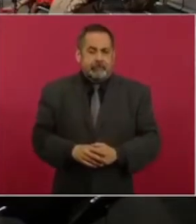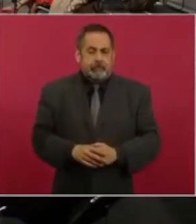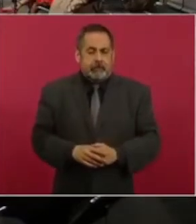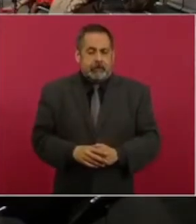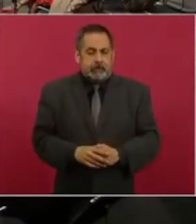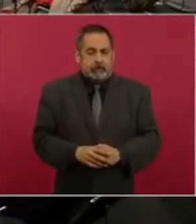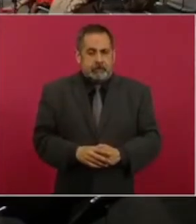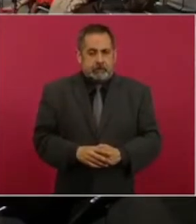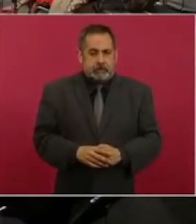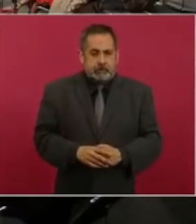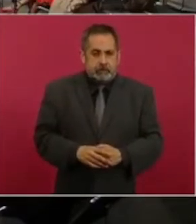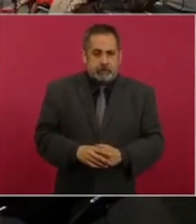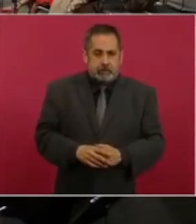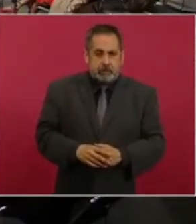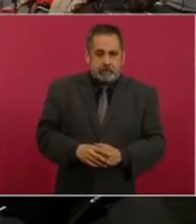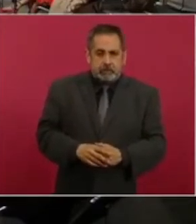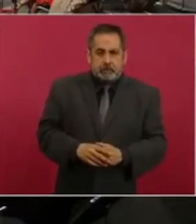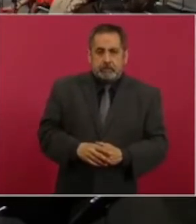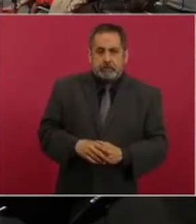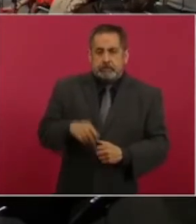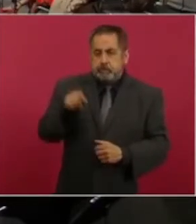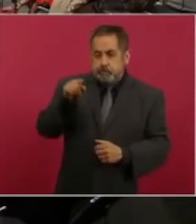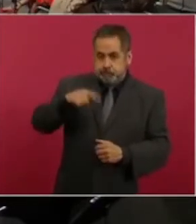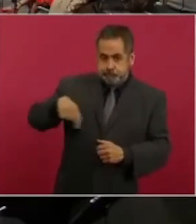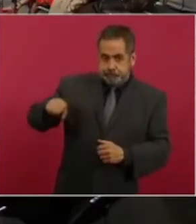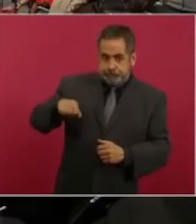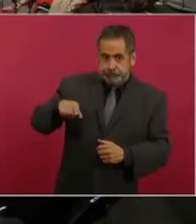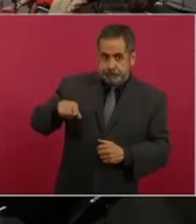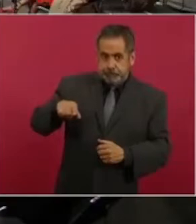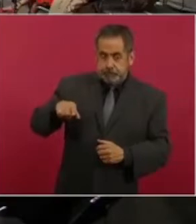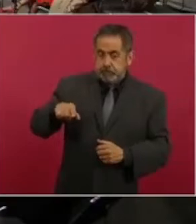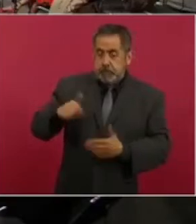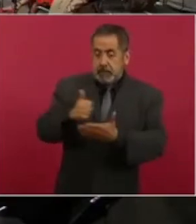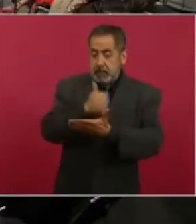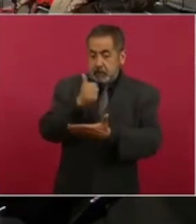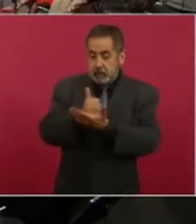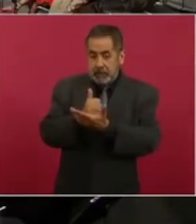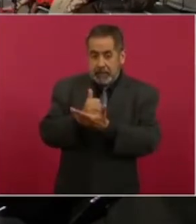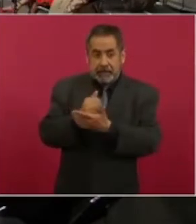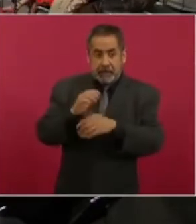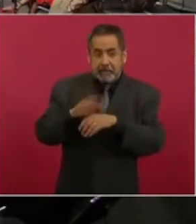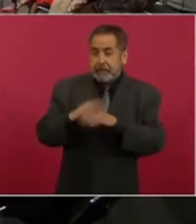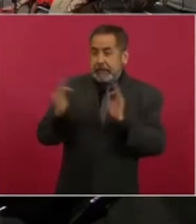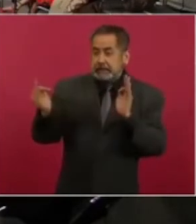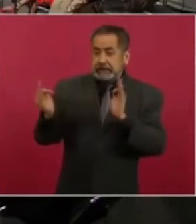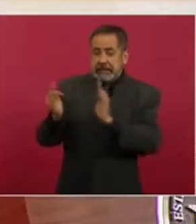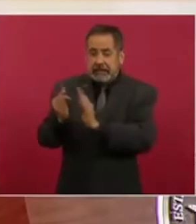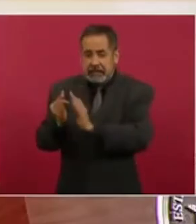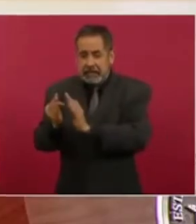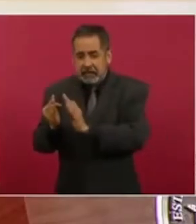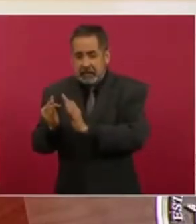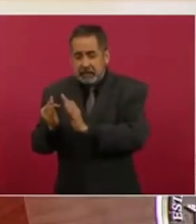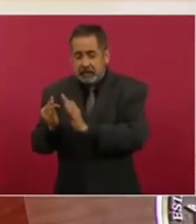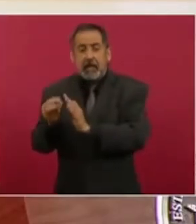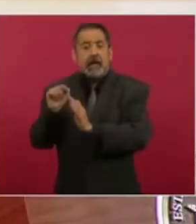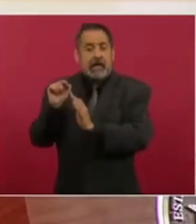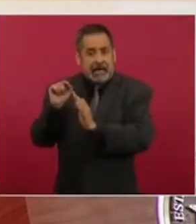Cuando estamos más cerca de las ciudades, cuando ya no son